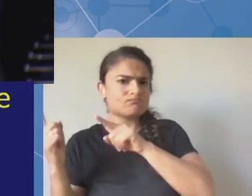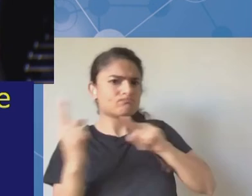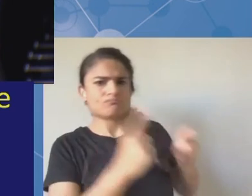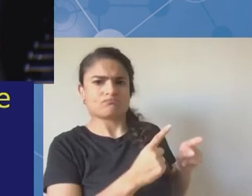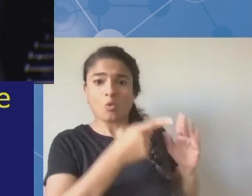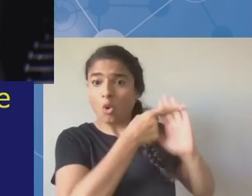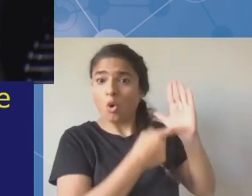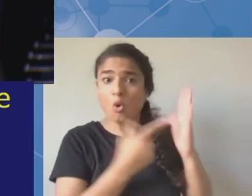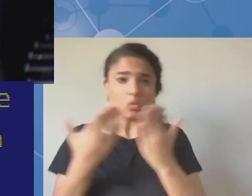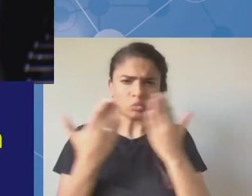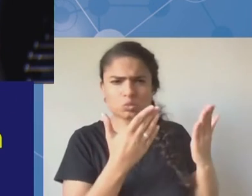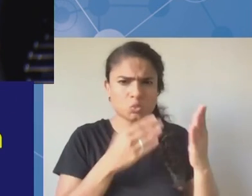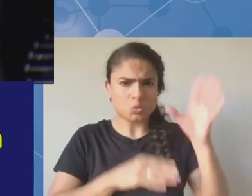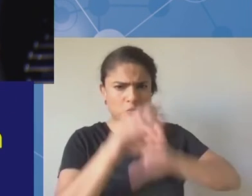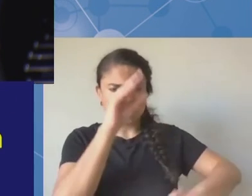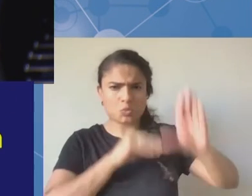legal.